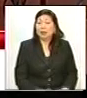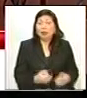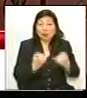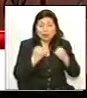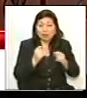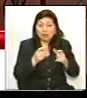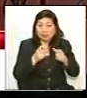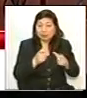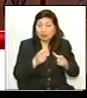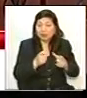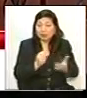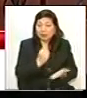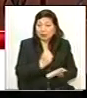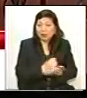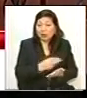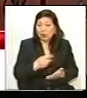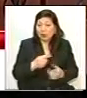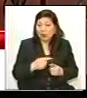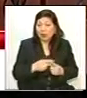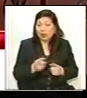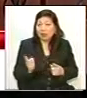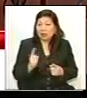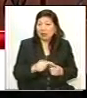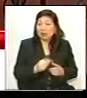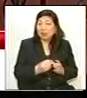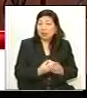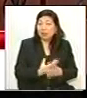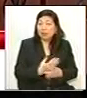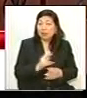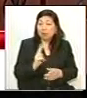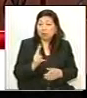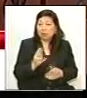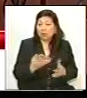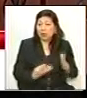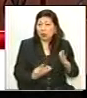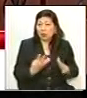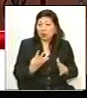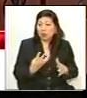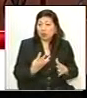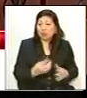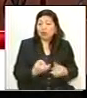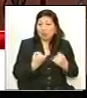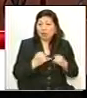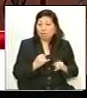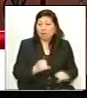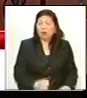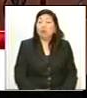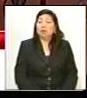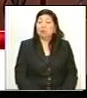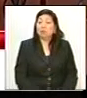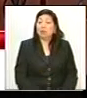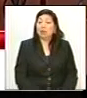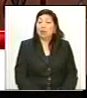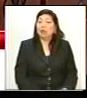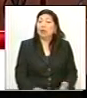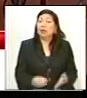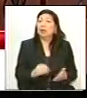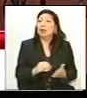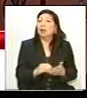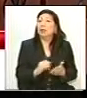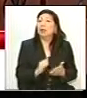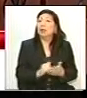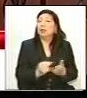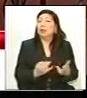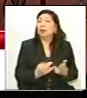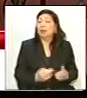de control que publicó la Contraloría, hasta septiembre de 2018 se emitieron 14 informes con observaciones de control concurrente en